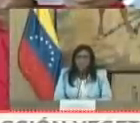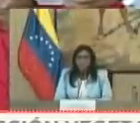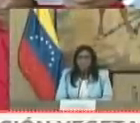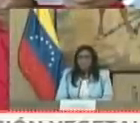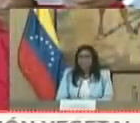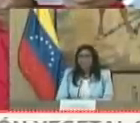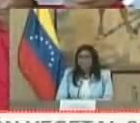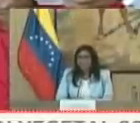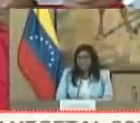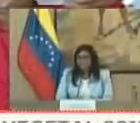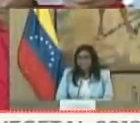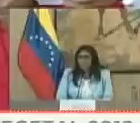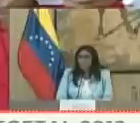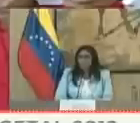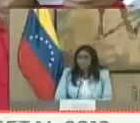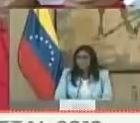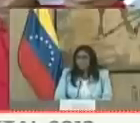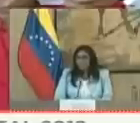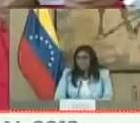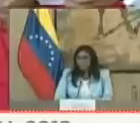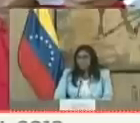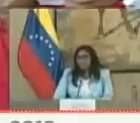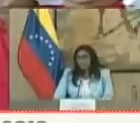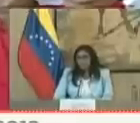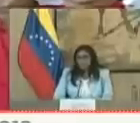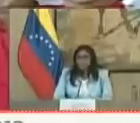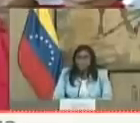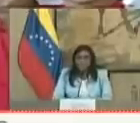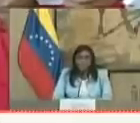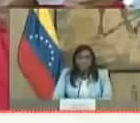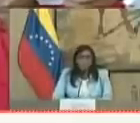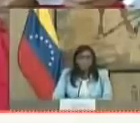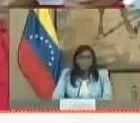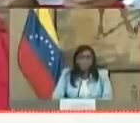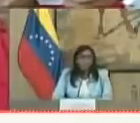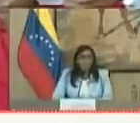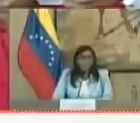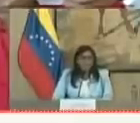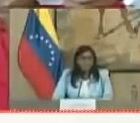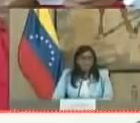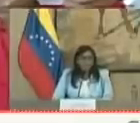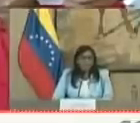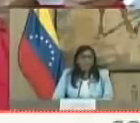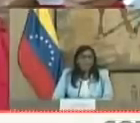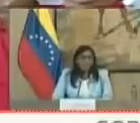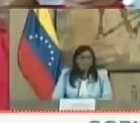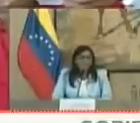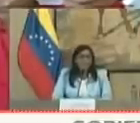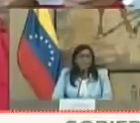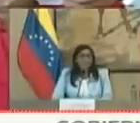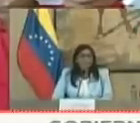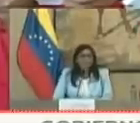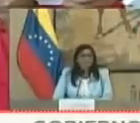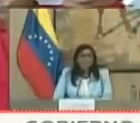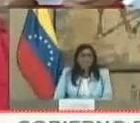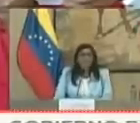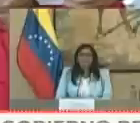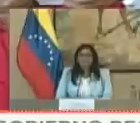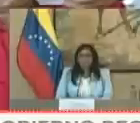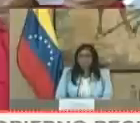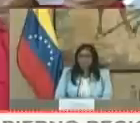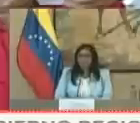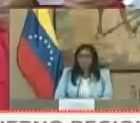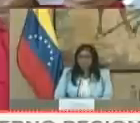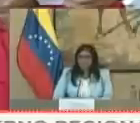se paraba le preguntaban qué opina de la economía, el 16 vamos a marchar, el 16 vamos a marchar. Mire, ¿qué cree usted? El 16 vamos a marchar.